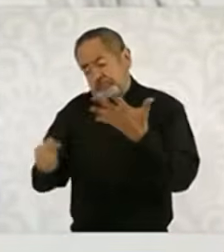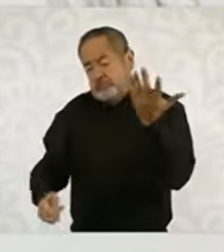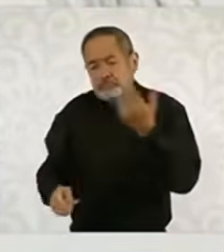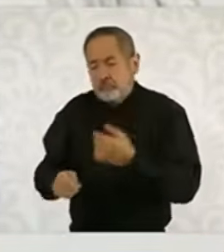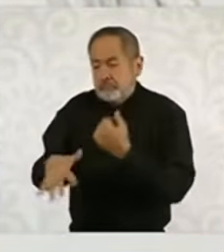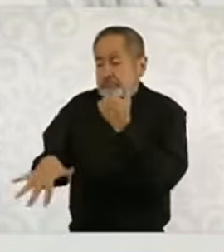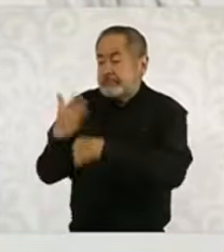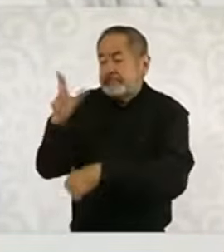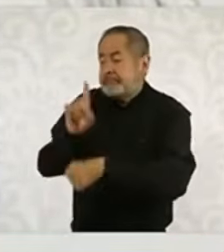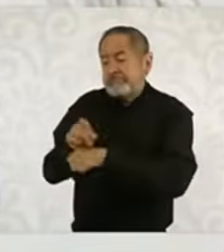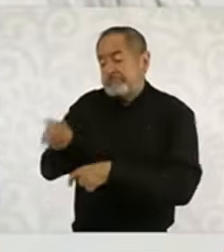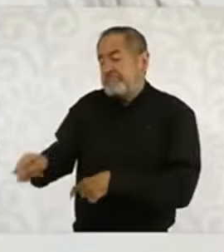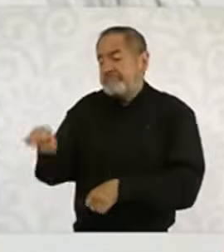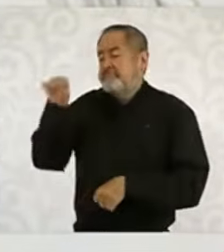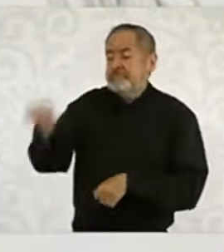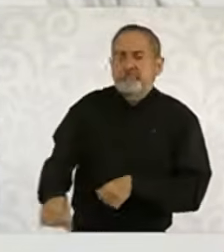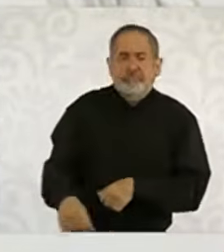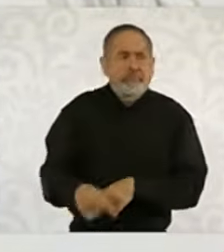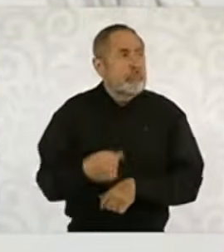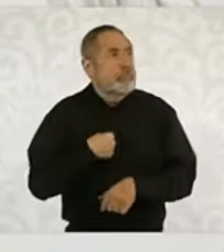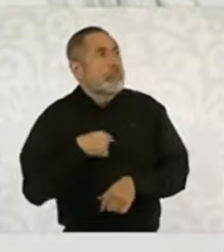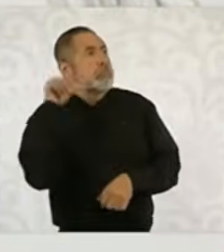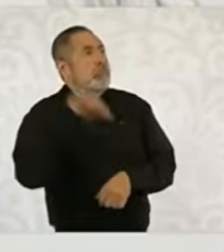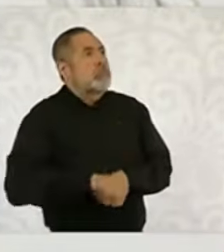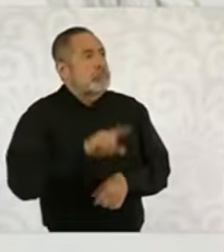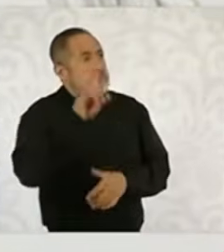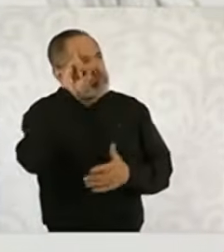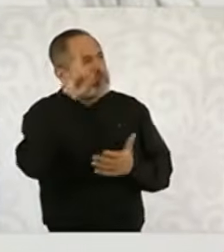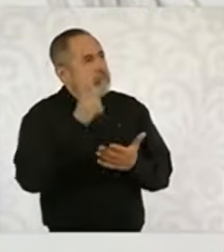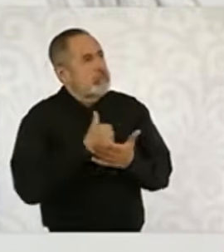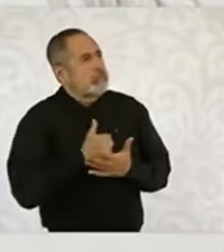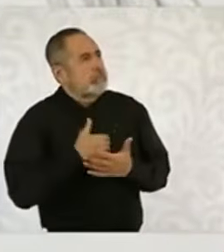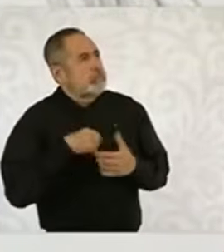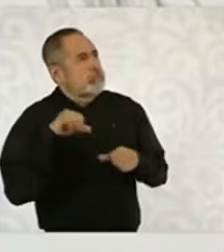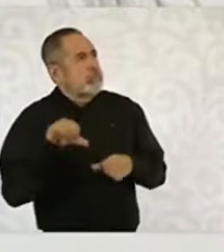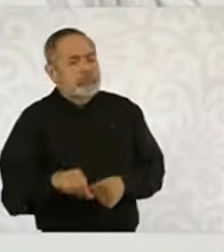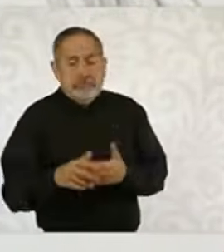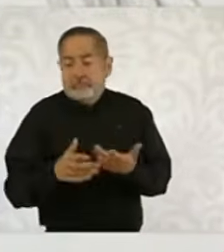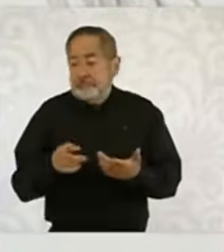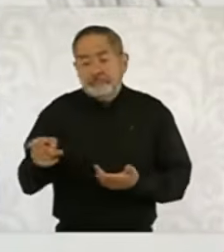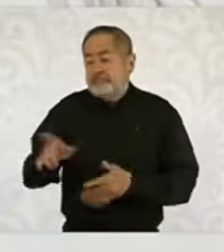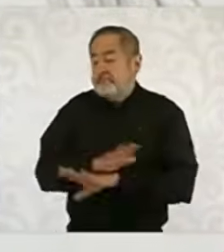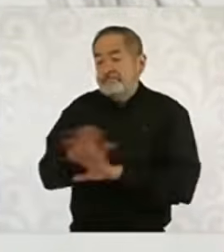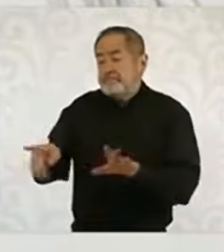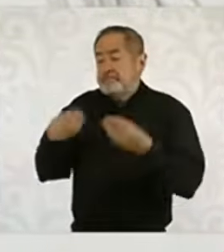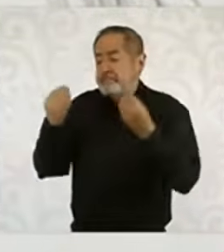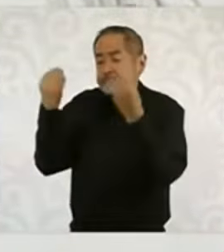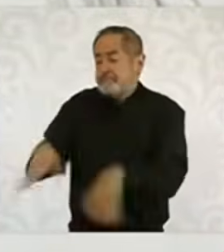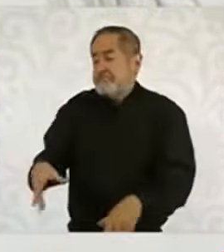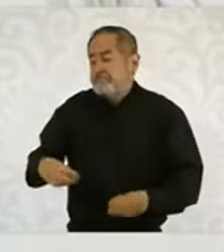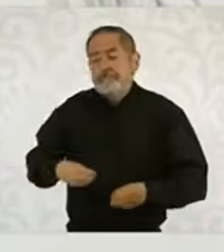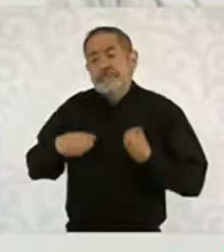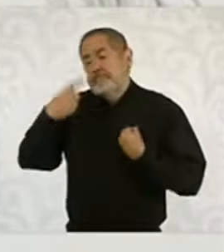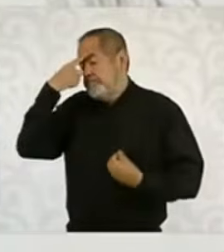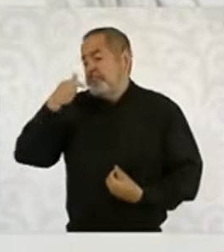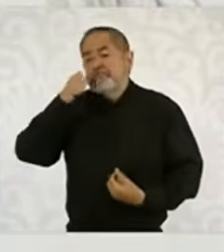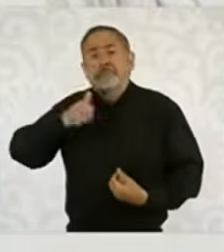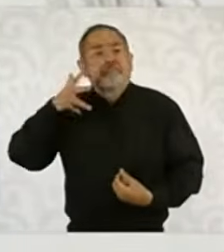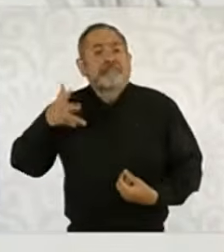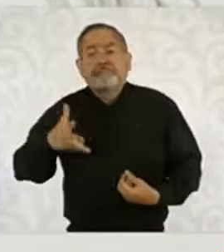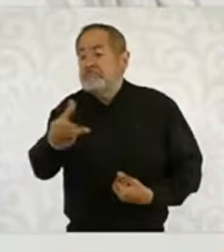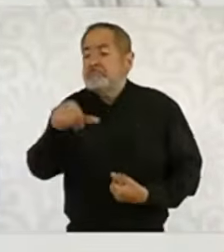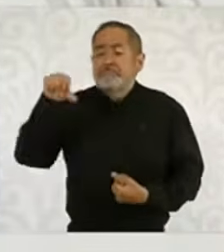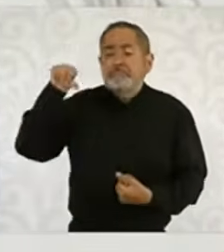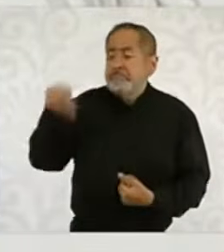15 años le vas a decir a un joven, a un adolescente, pues mira, ya tu vida está determinada de esta manera o está determinada de esta?